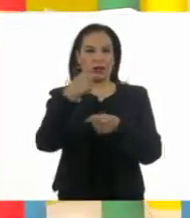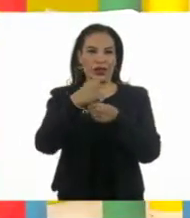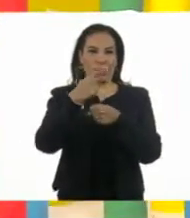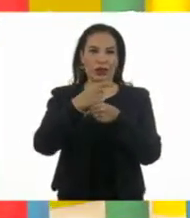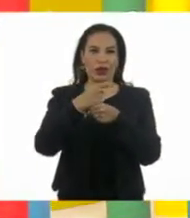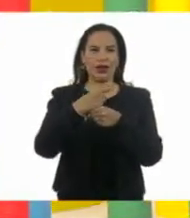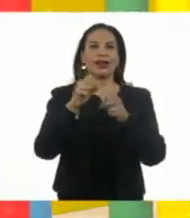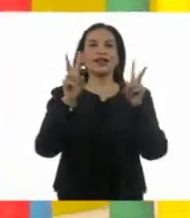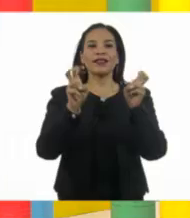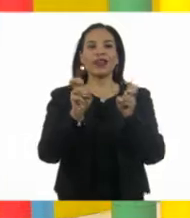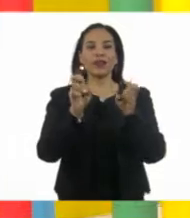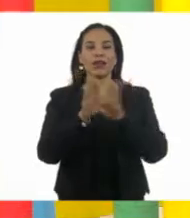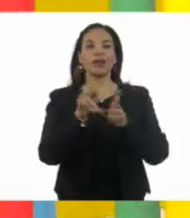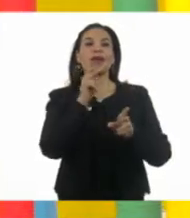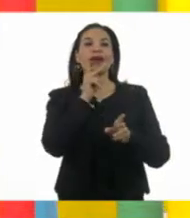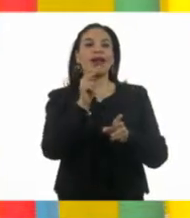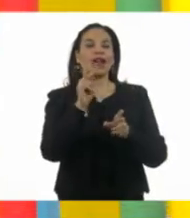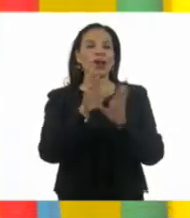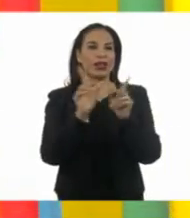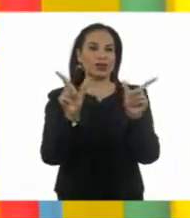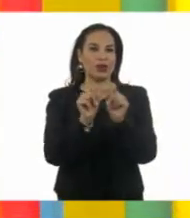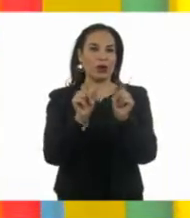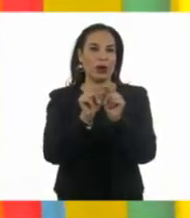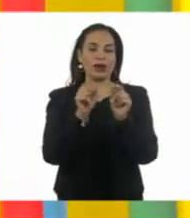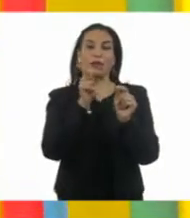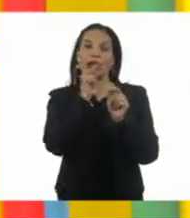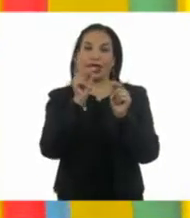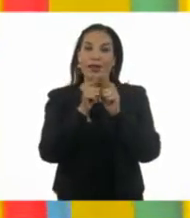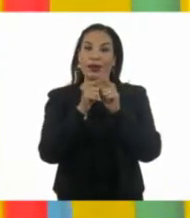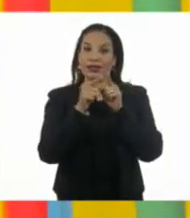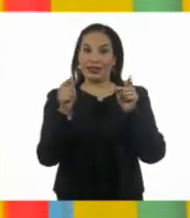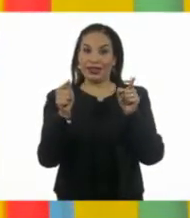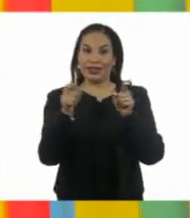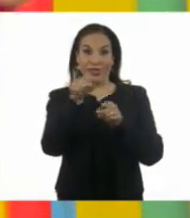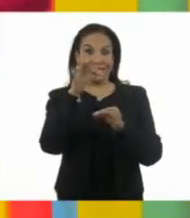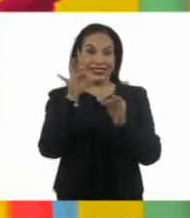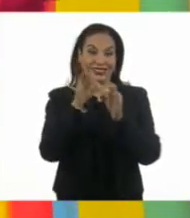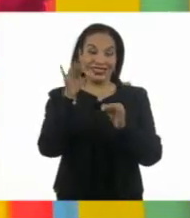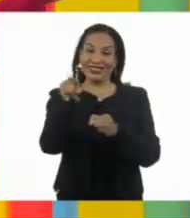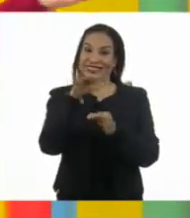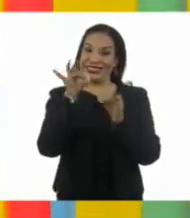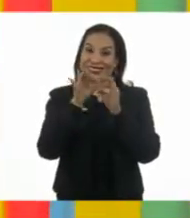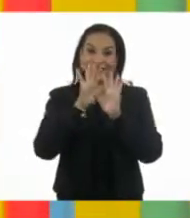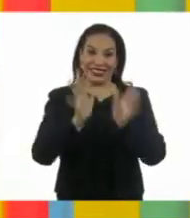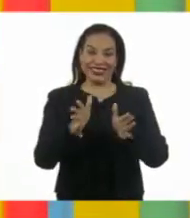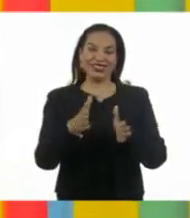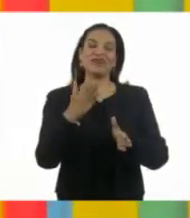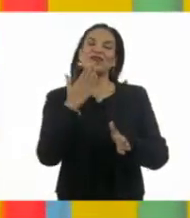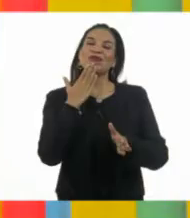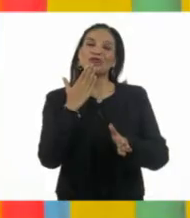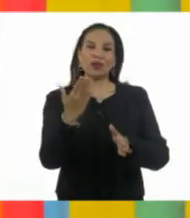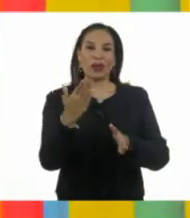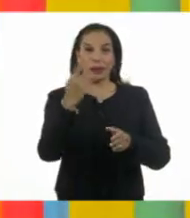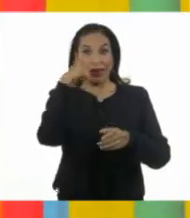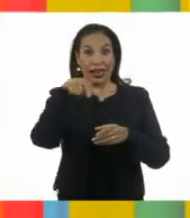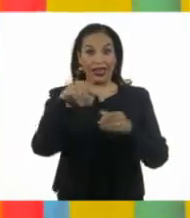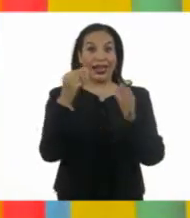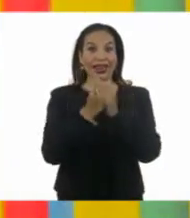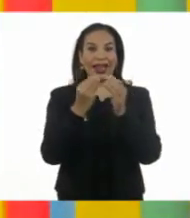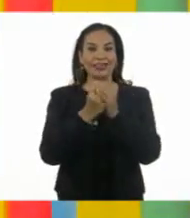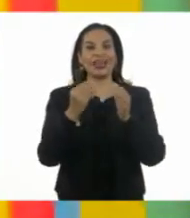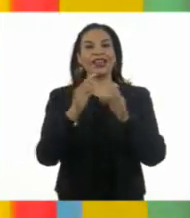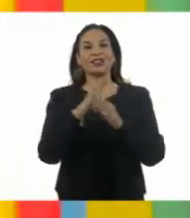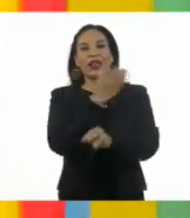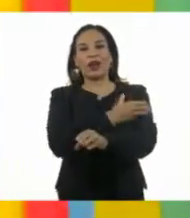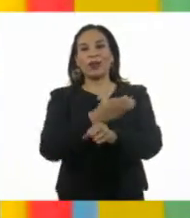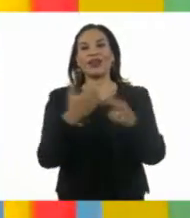el tema es palabras cortas y largas. ¿Están listas? ¿Están listos? Muy bien. Para esta clase nos